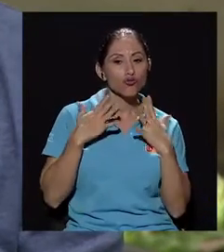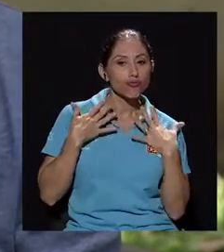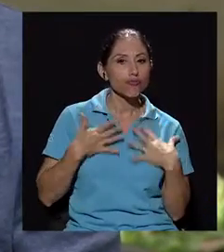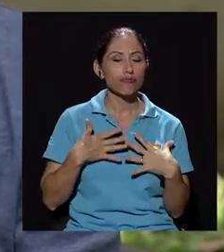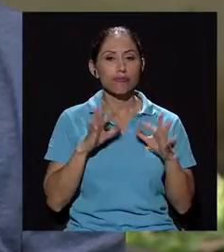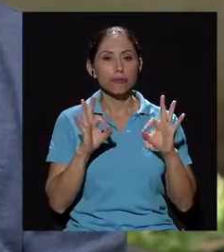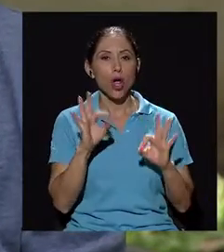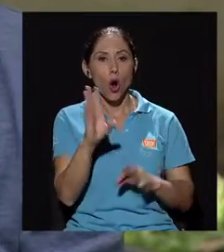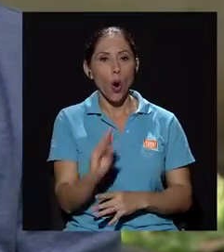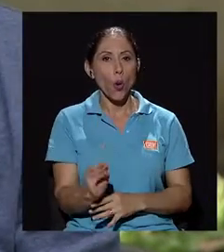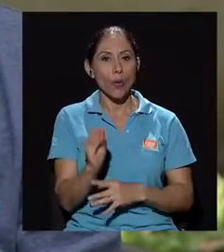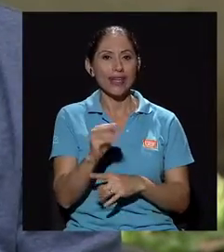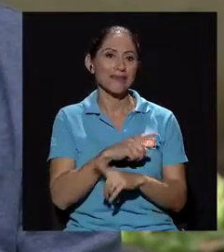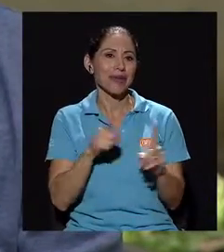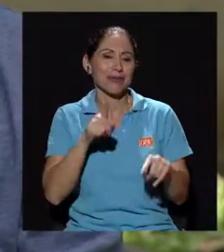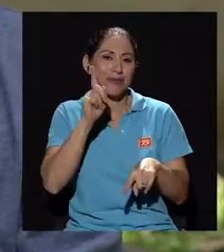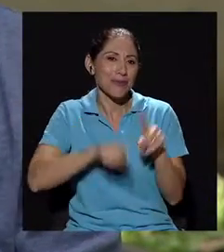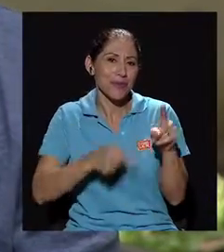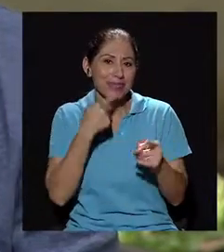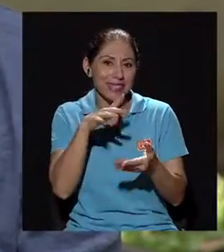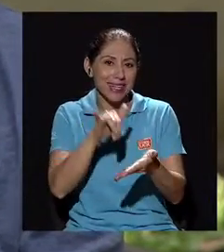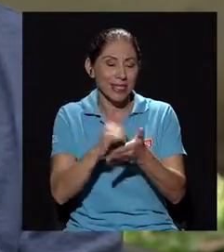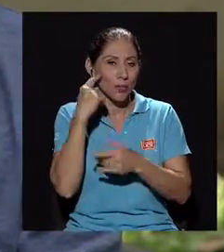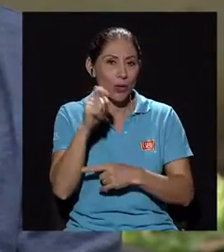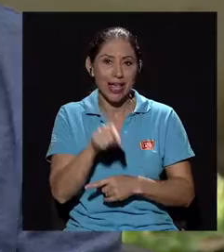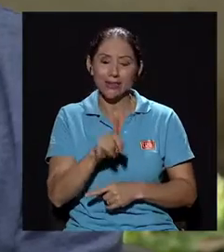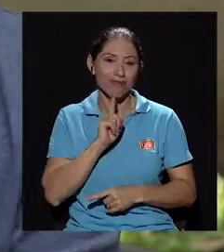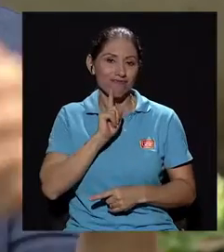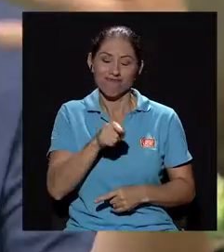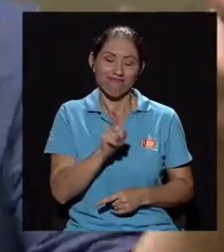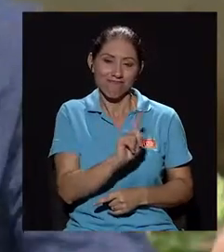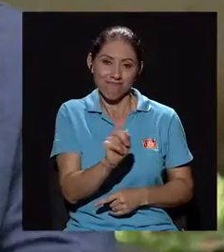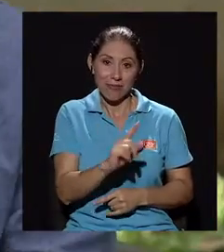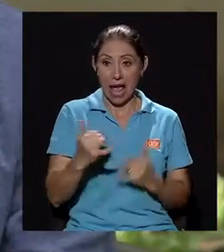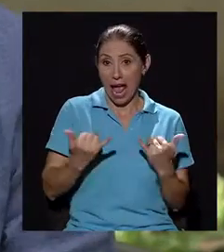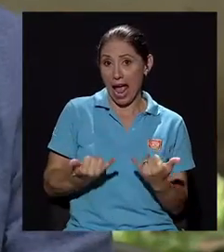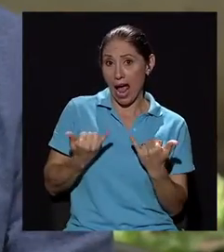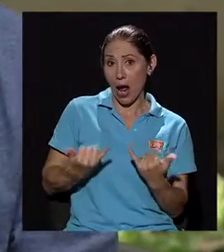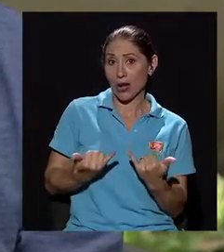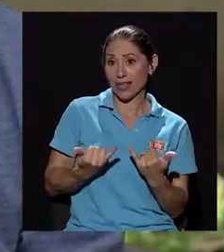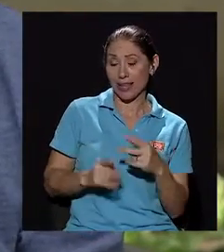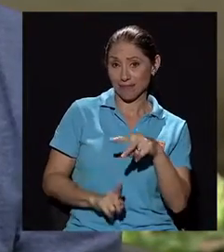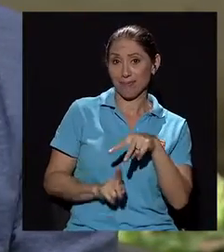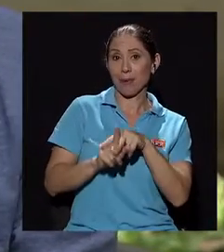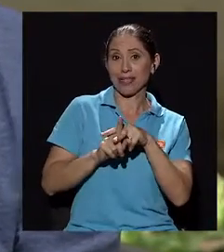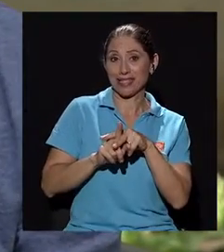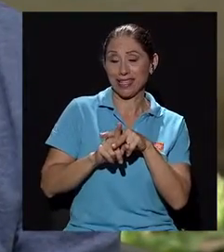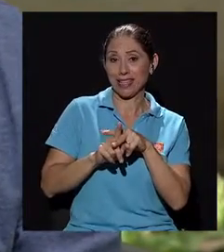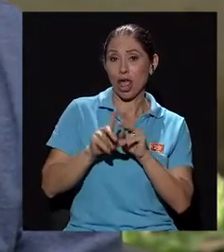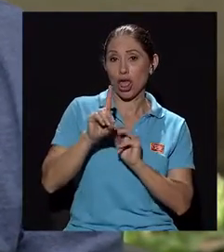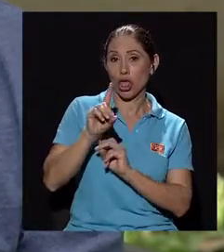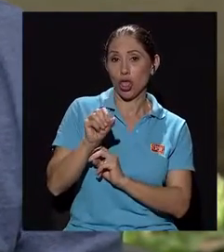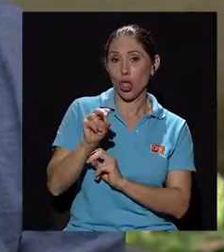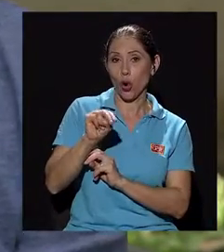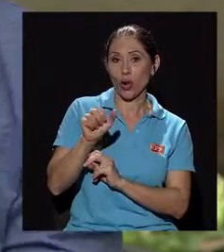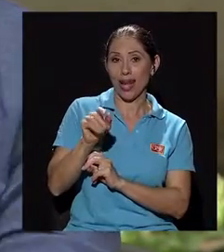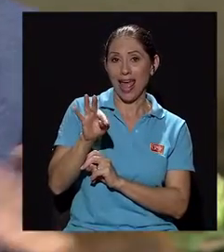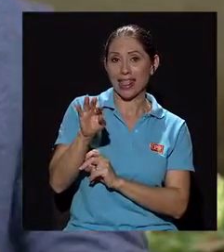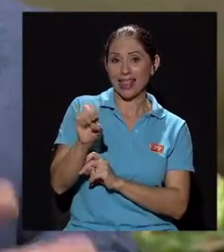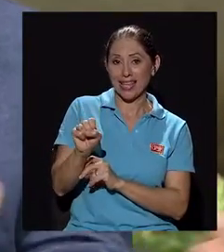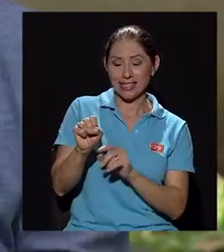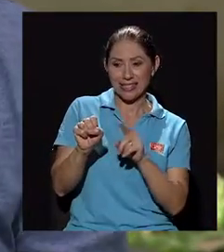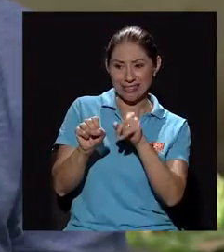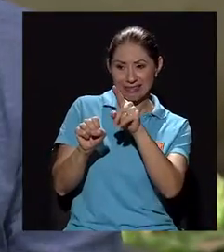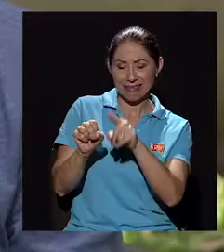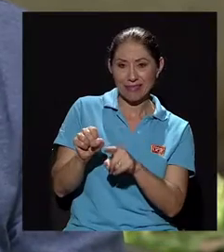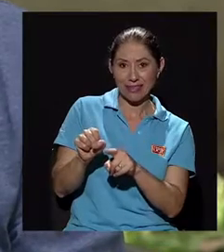eso sería muy caprichoso decirlo porque eso no es la realidad. Hoy en día aparecen donantes que inclusive, o sea, a veces están